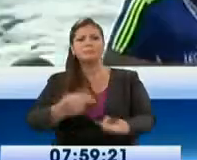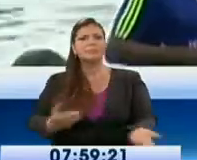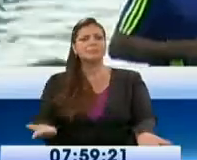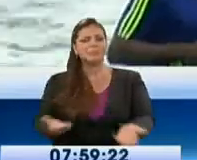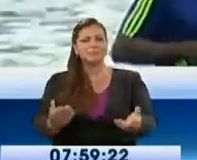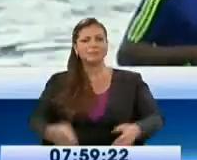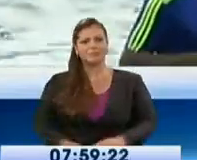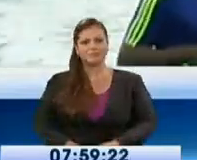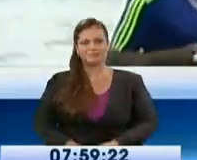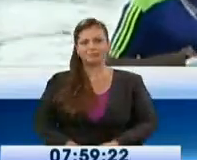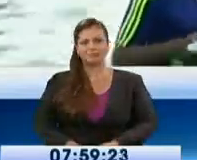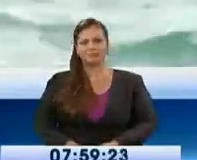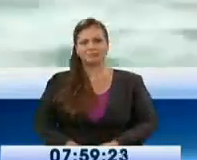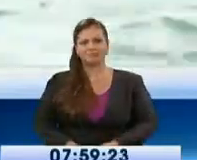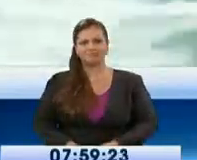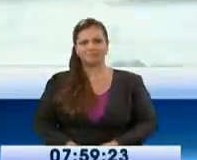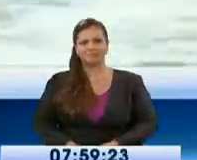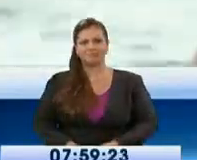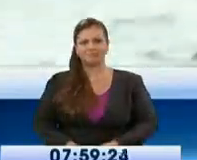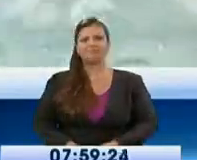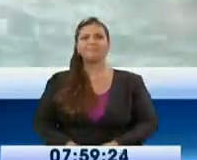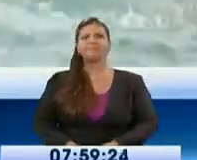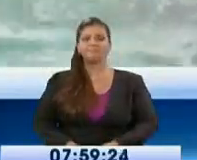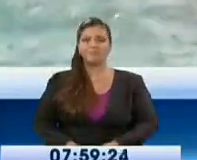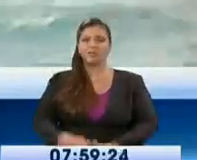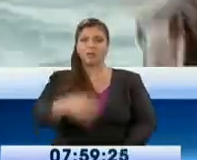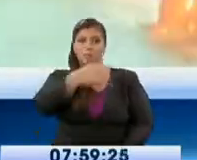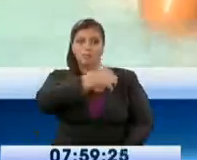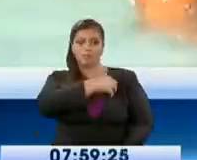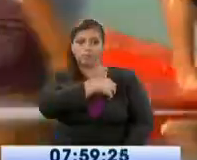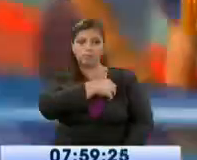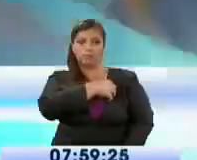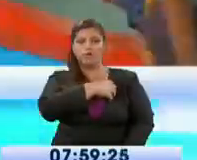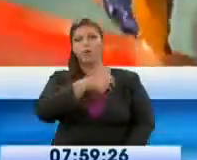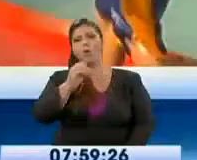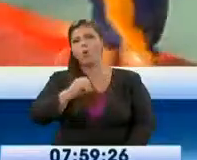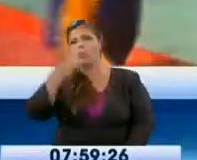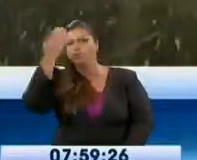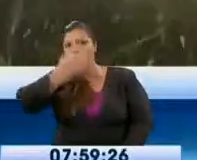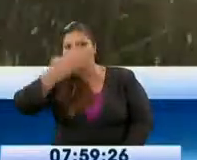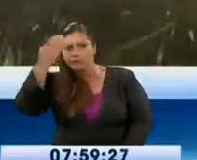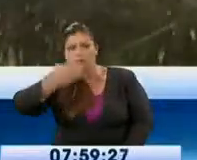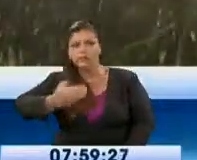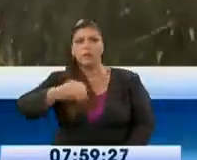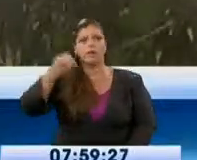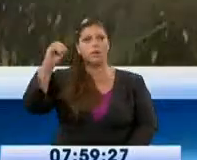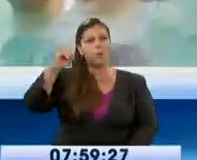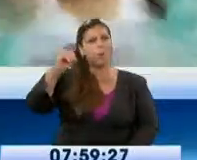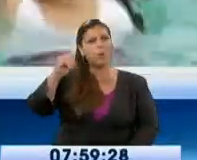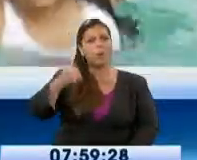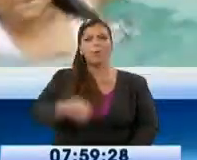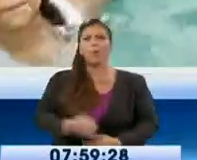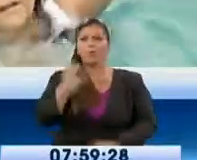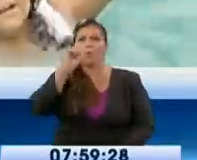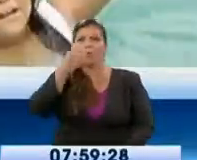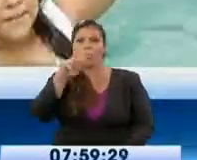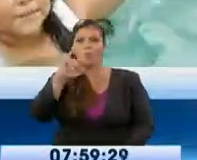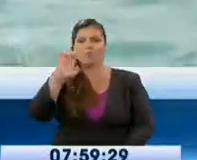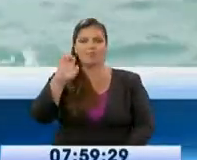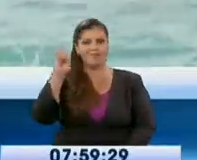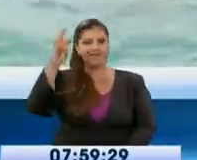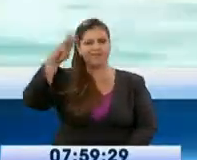El Fortín, la Avenida Barcelona y la Isla Trinitaria. Hay juegos infantiles y chorros de agua para que grandes y chicos